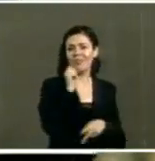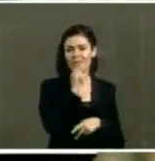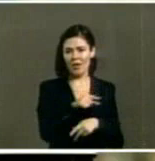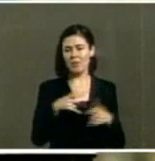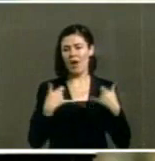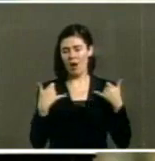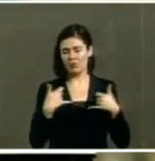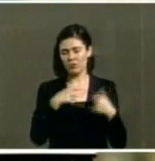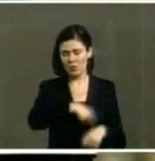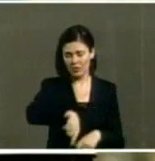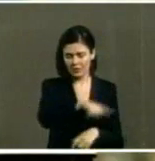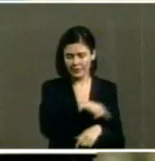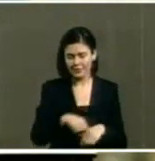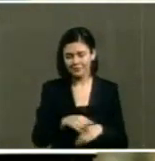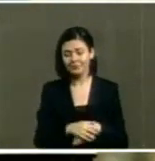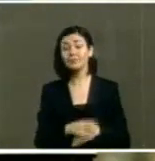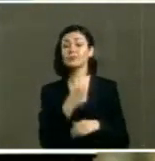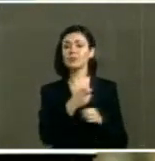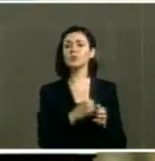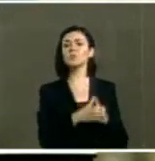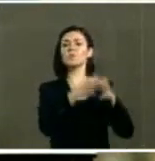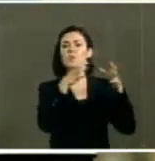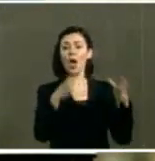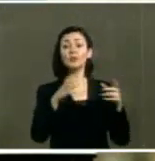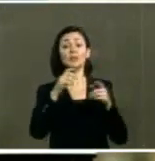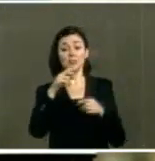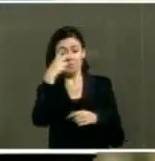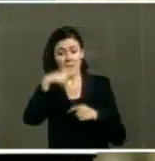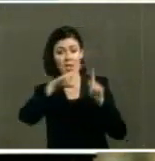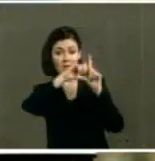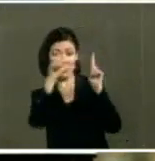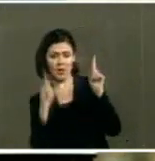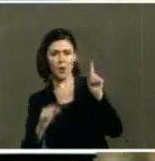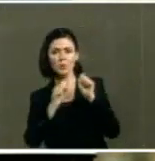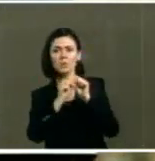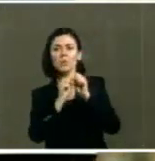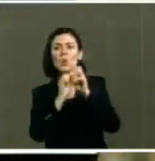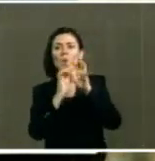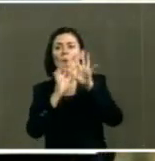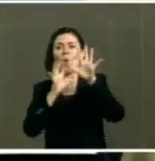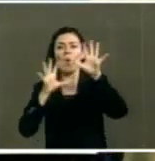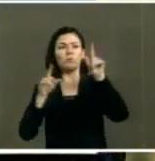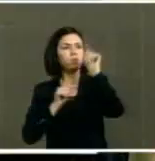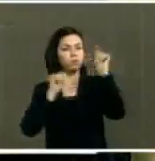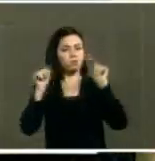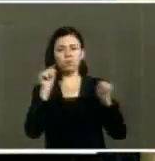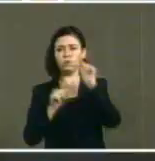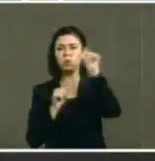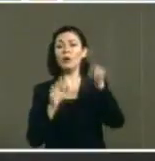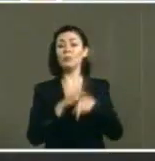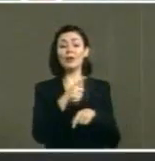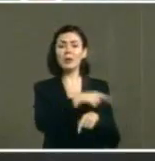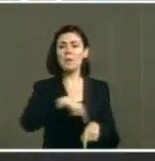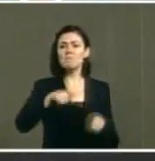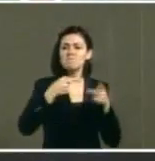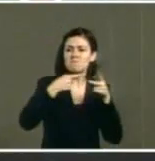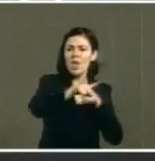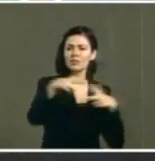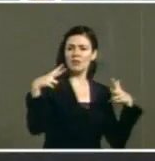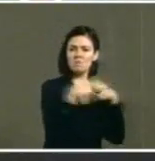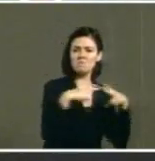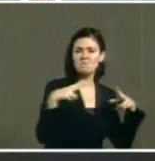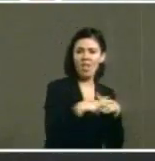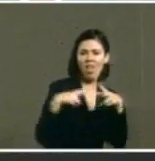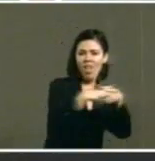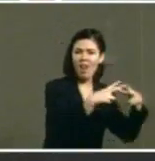de los criminales, su expansión geográfica y su lucha por el control territorial. ¿Por qué? Porque para